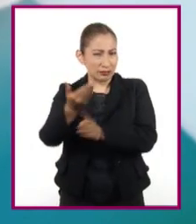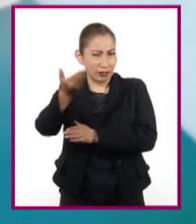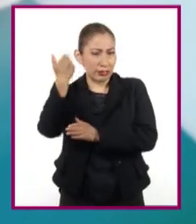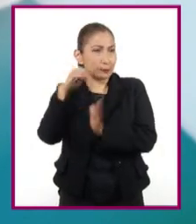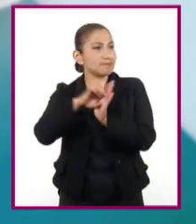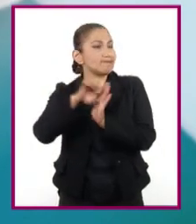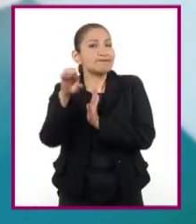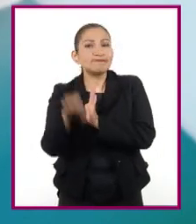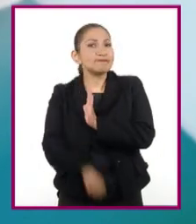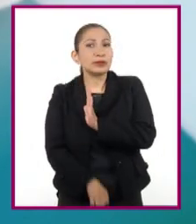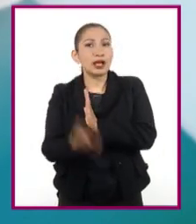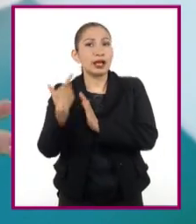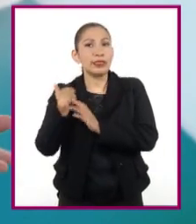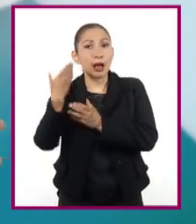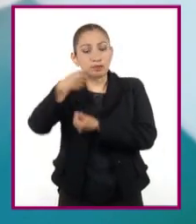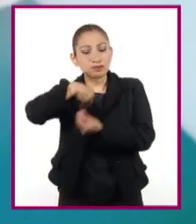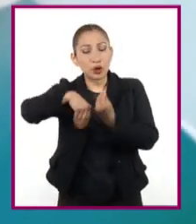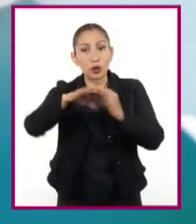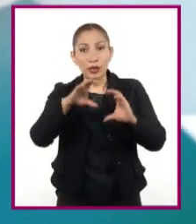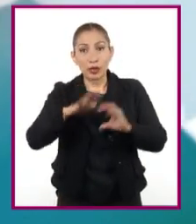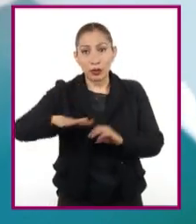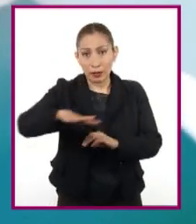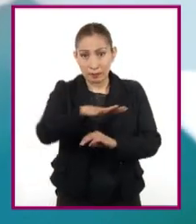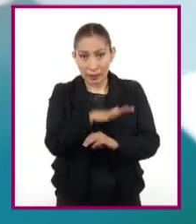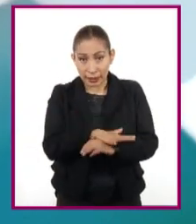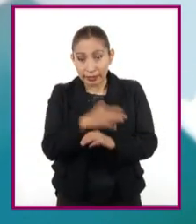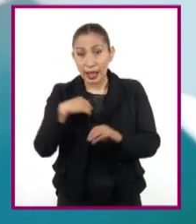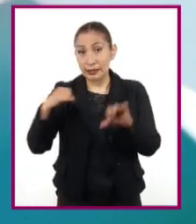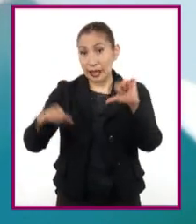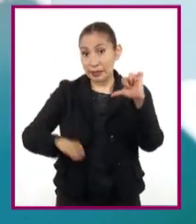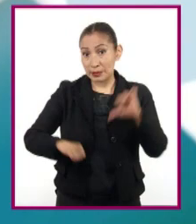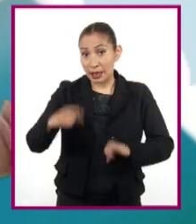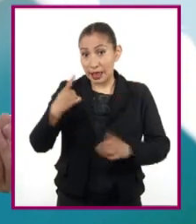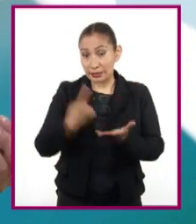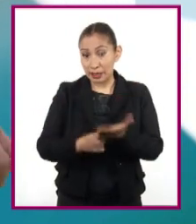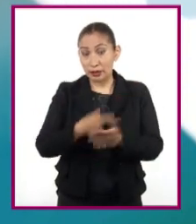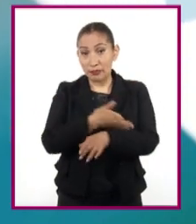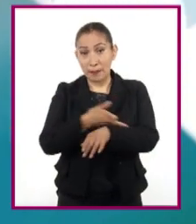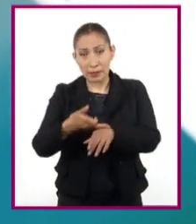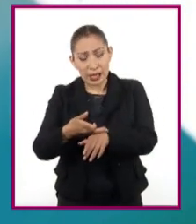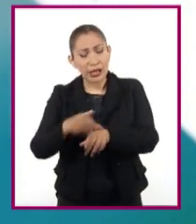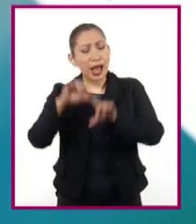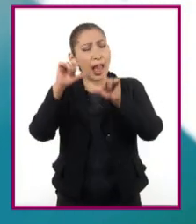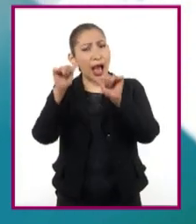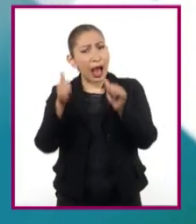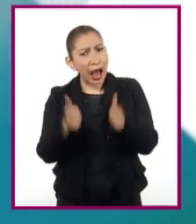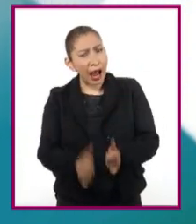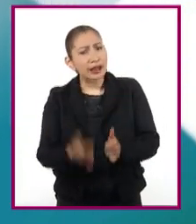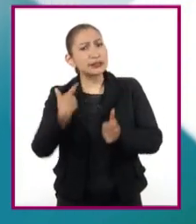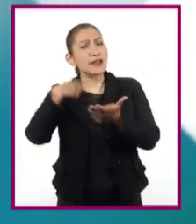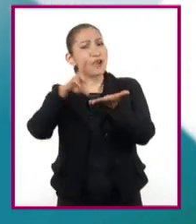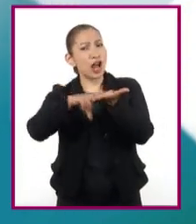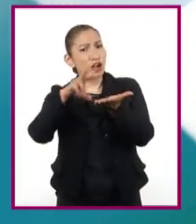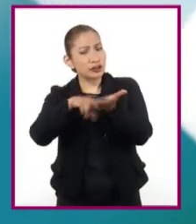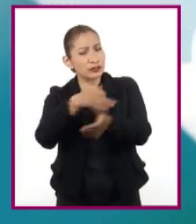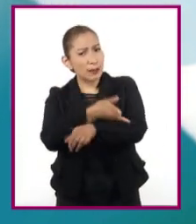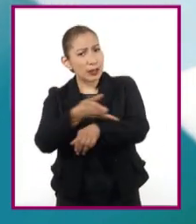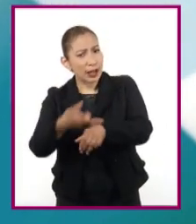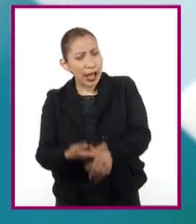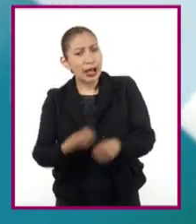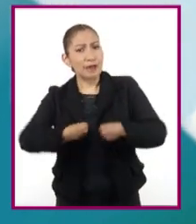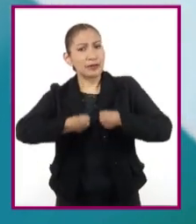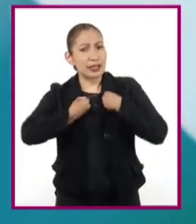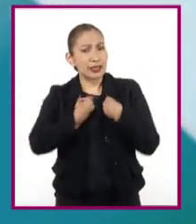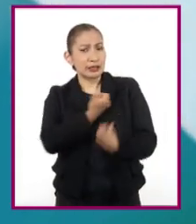Por ejemplo, la sostenibilidad en las acciones familiares, el arte, los valores para la convivencia, la